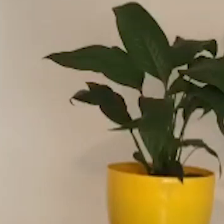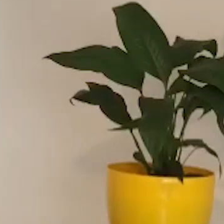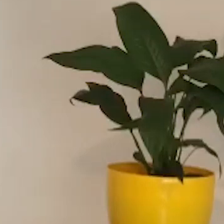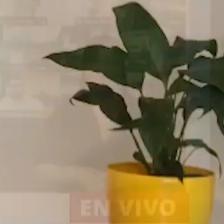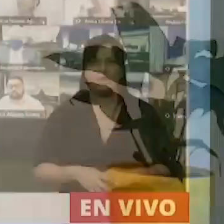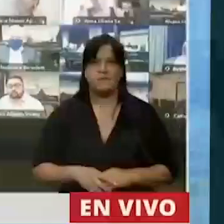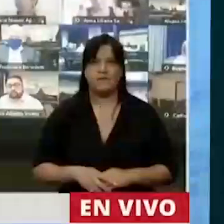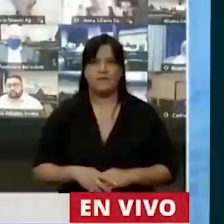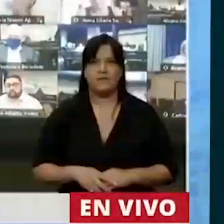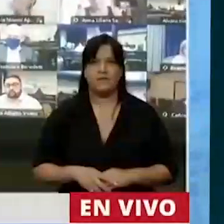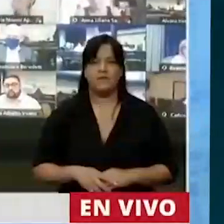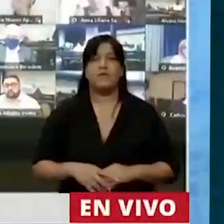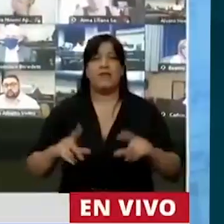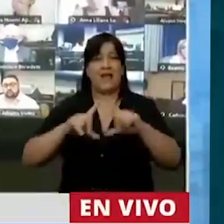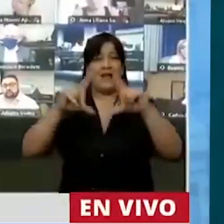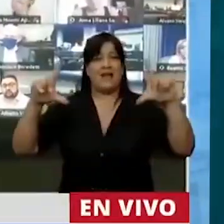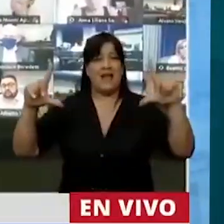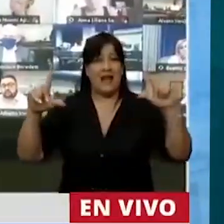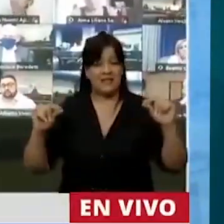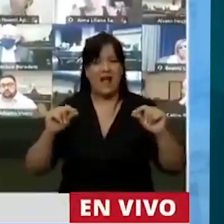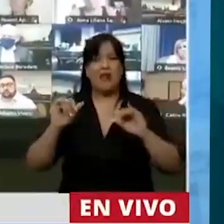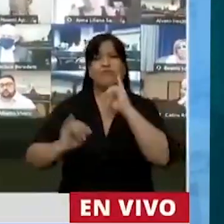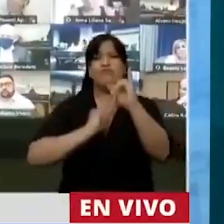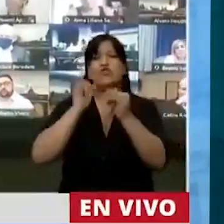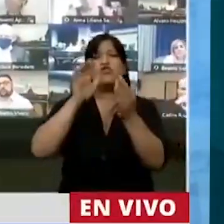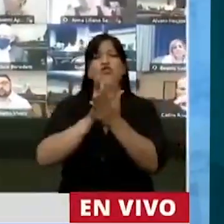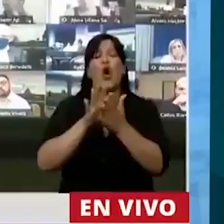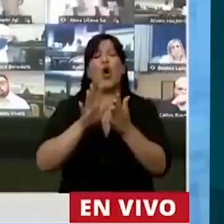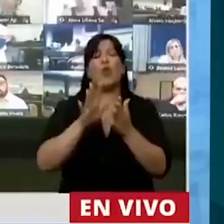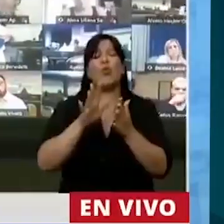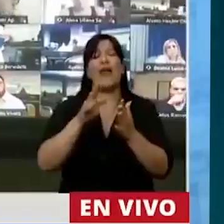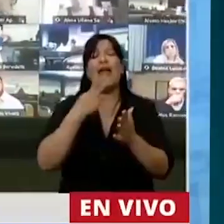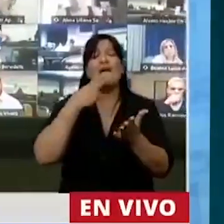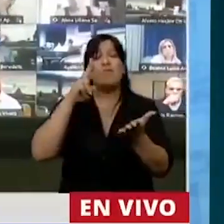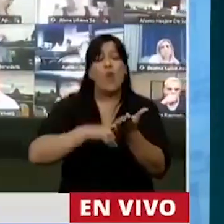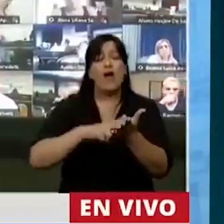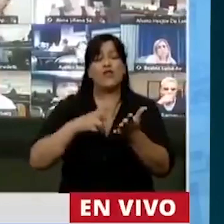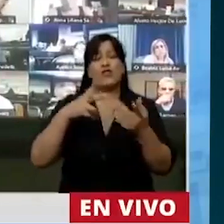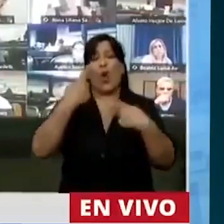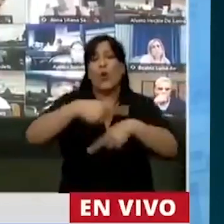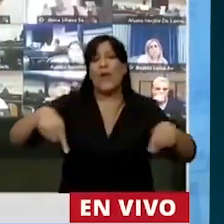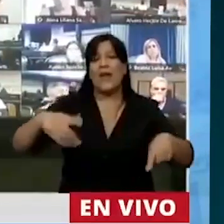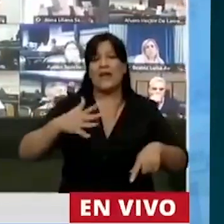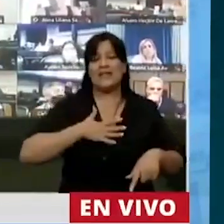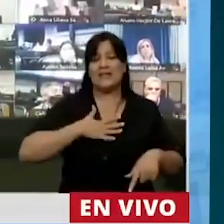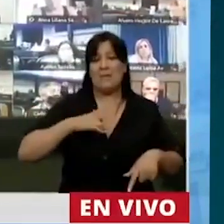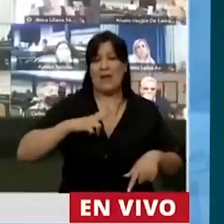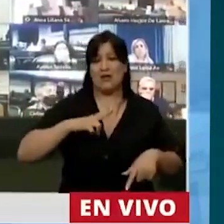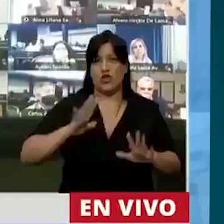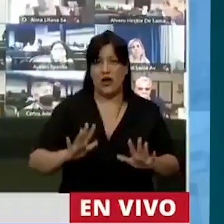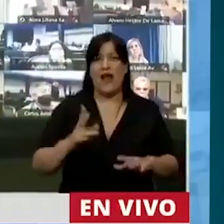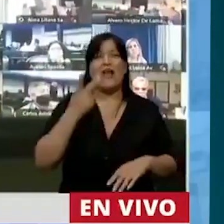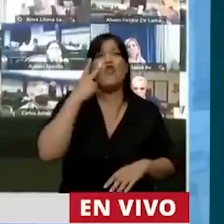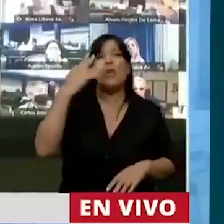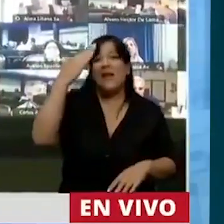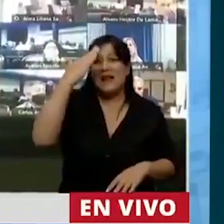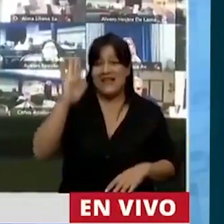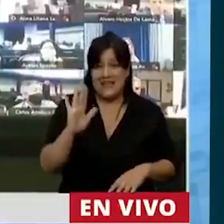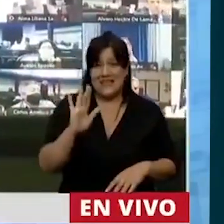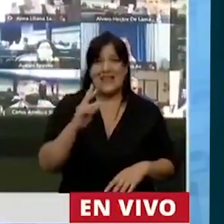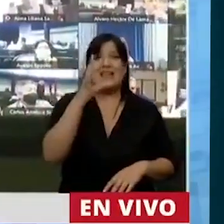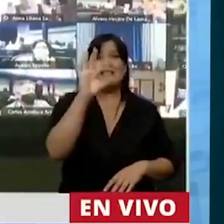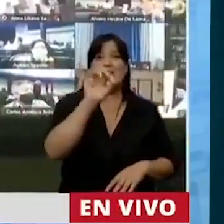Máximo Kirchner. Es un cartelito que habla de los impuestos a bienes personales, que fue de 1.3 hasta el 2015 y que fue de